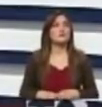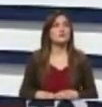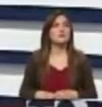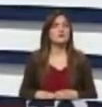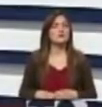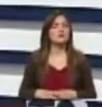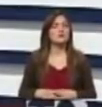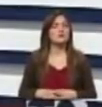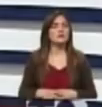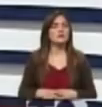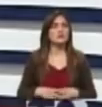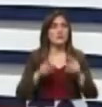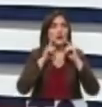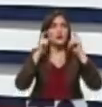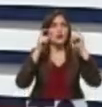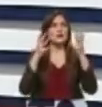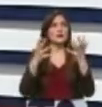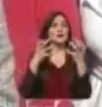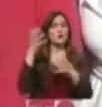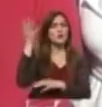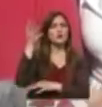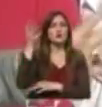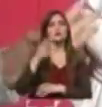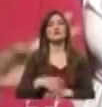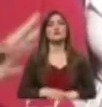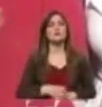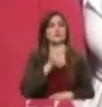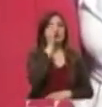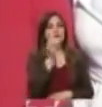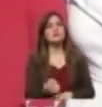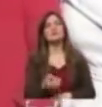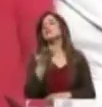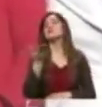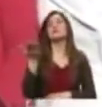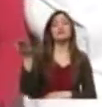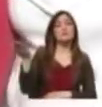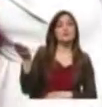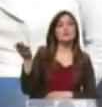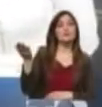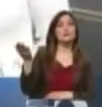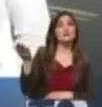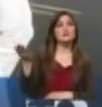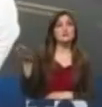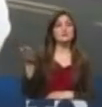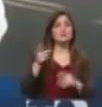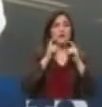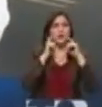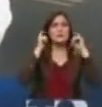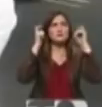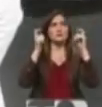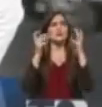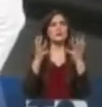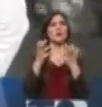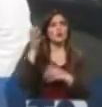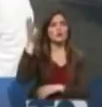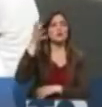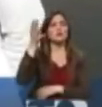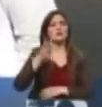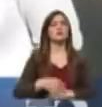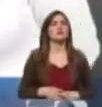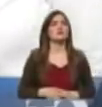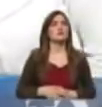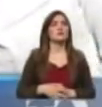¡Profesores! ¡Queremos profesores! ¿Qué tal? Muy buenos días nuevamente. Ahí está el pedido. Lo hacen directamente los padres de familia.